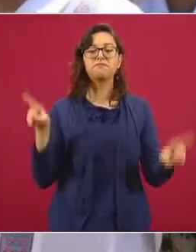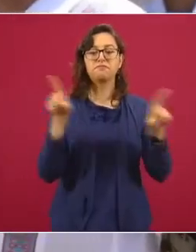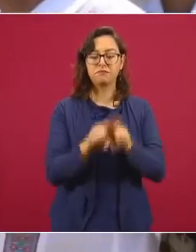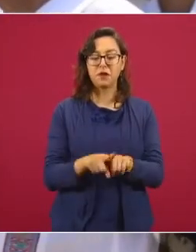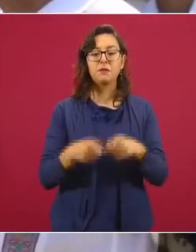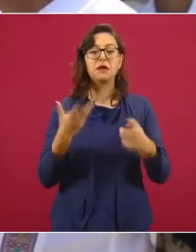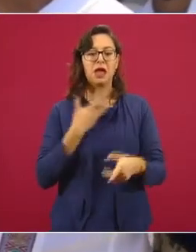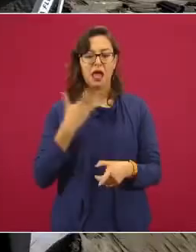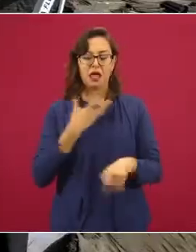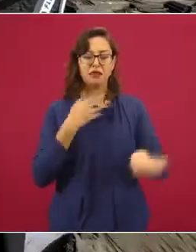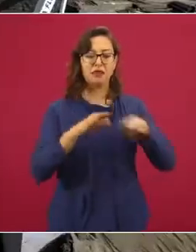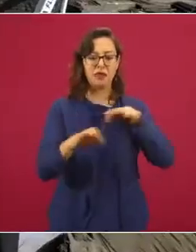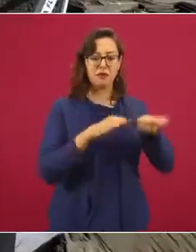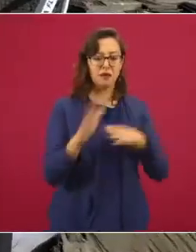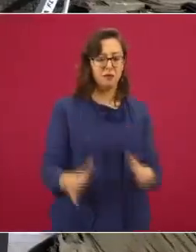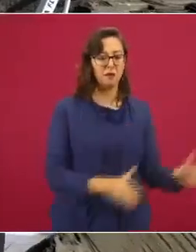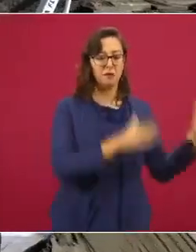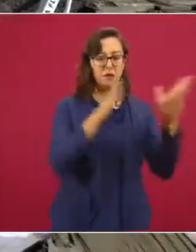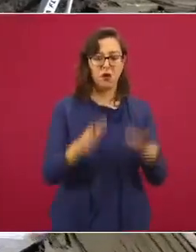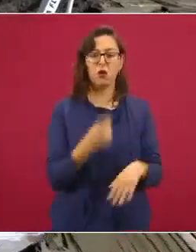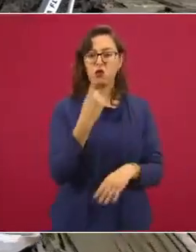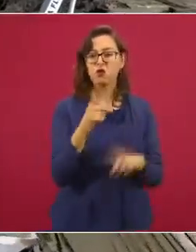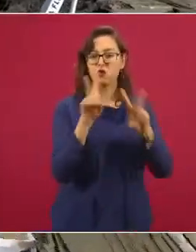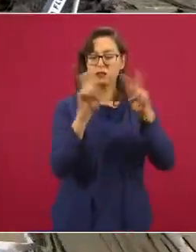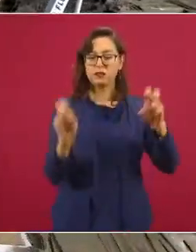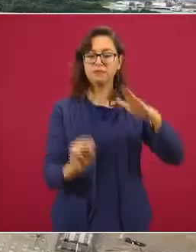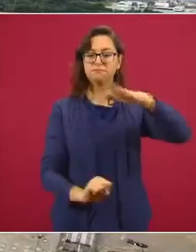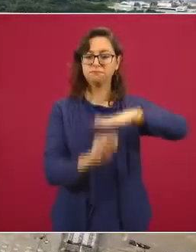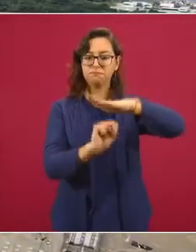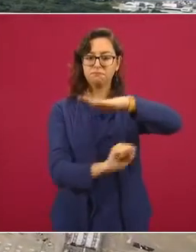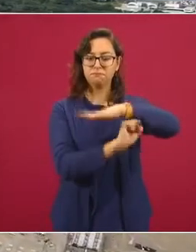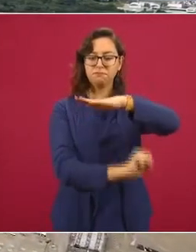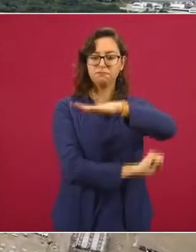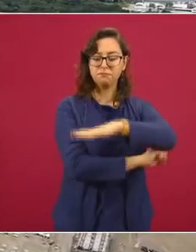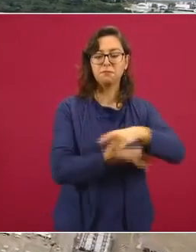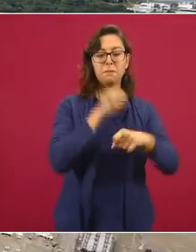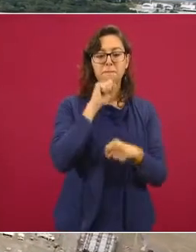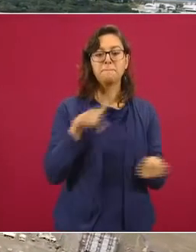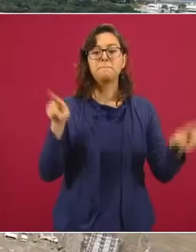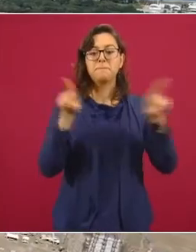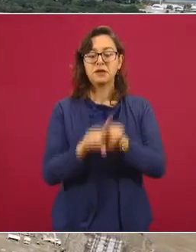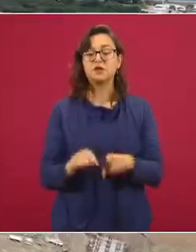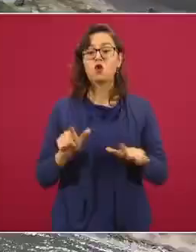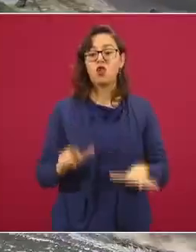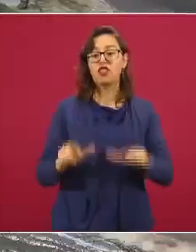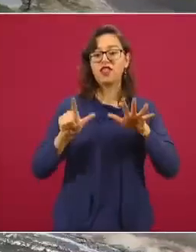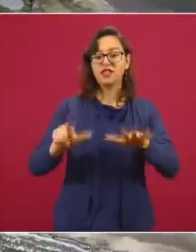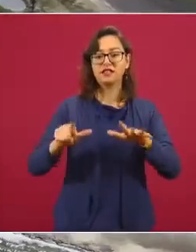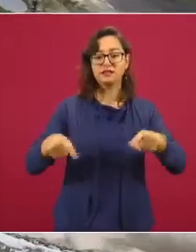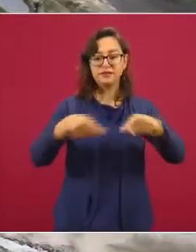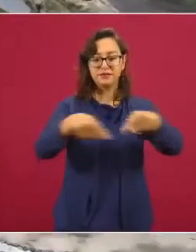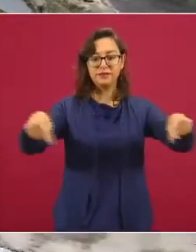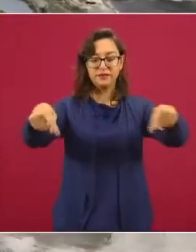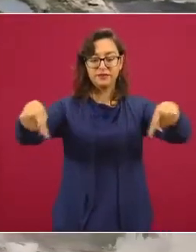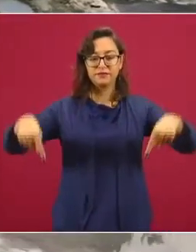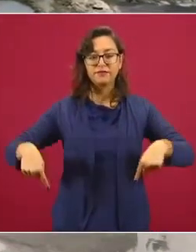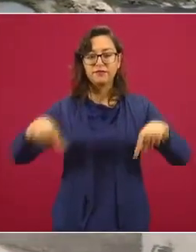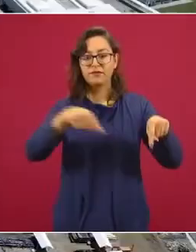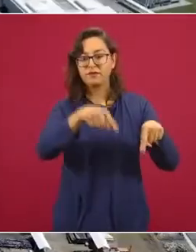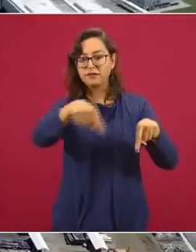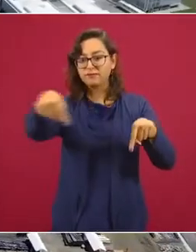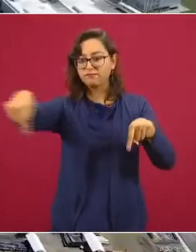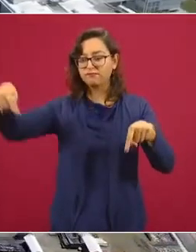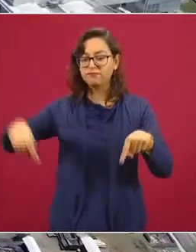trabajos concluidos en la fase 1 correspondiente a cimentaciones e ingeniería de detalle en las 17 plantas de proceso, tanques y esferas de almacenamiento,